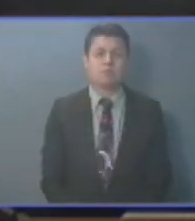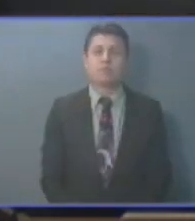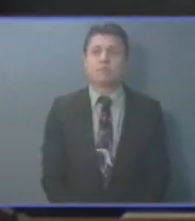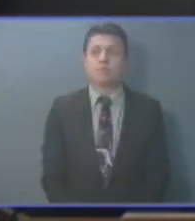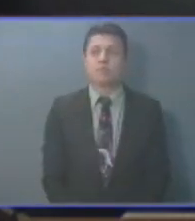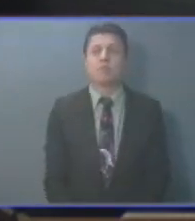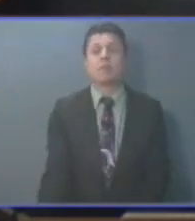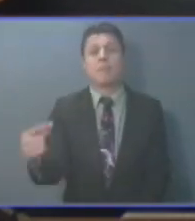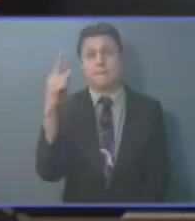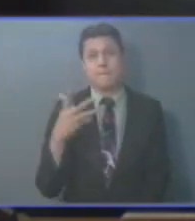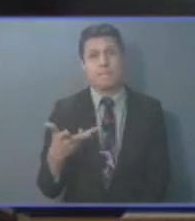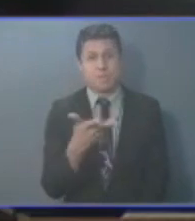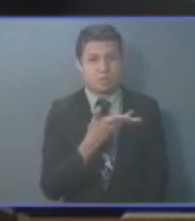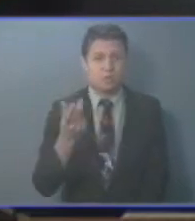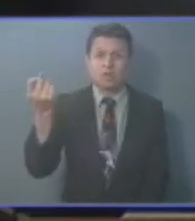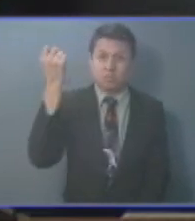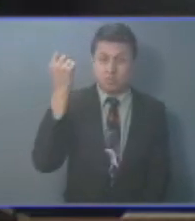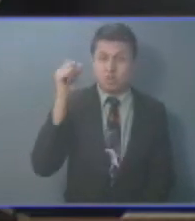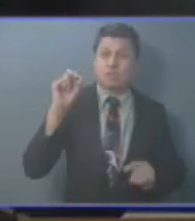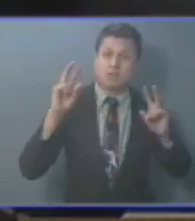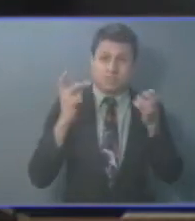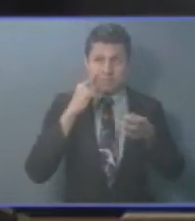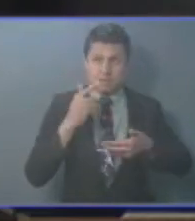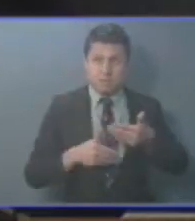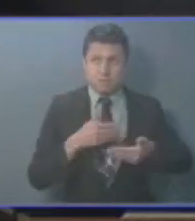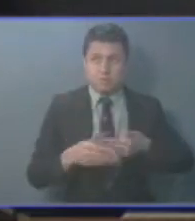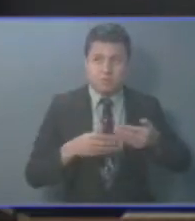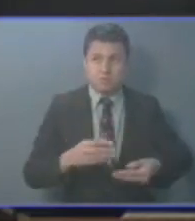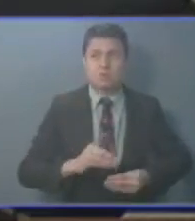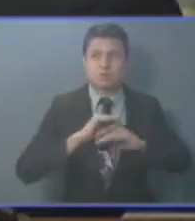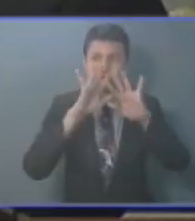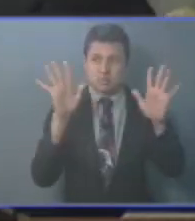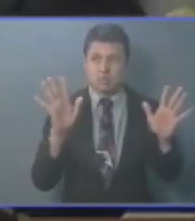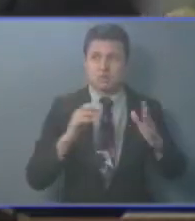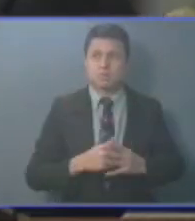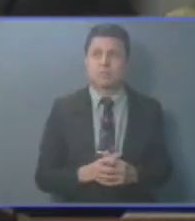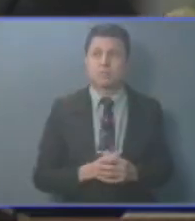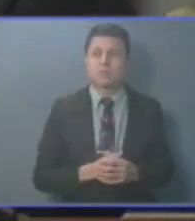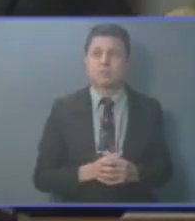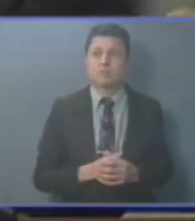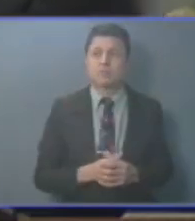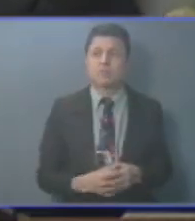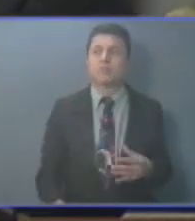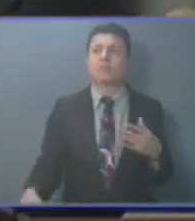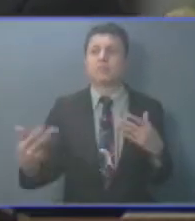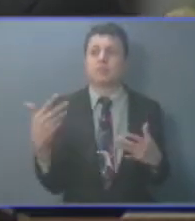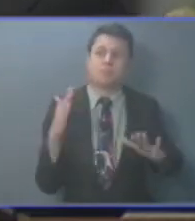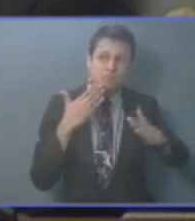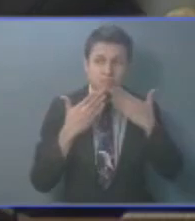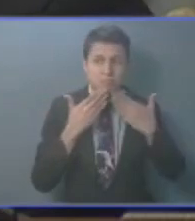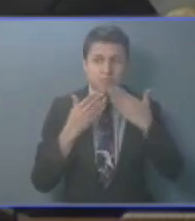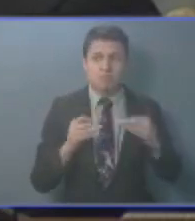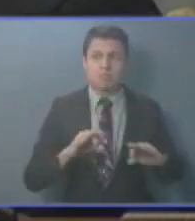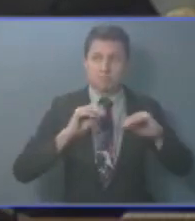Como para nosotros es importante el tema de la transparencia, lo dijimos con toda claridad.